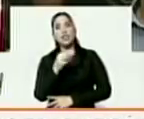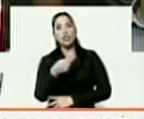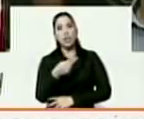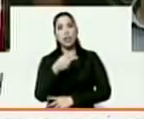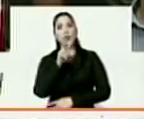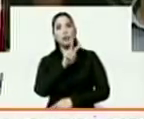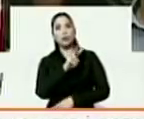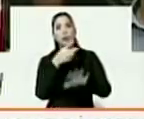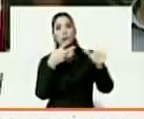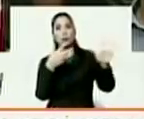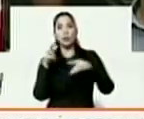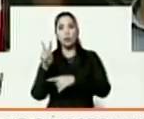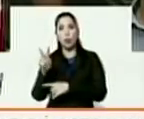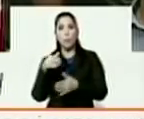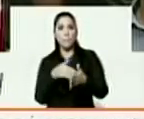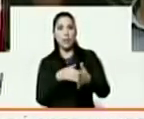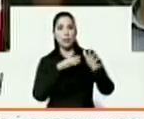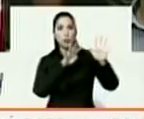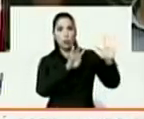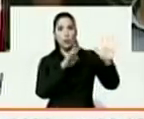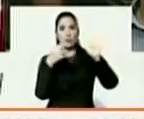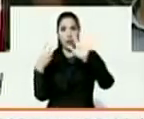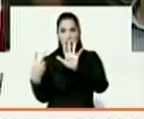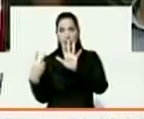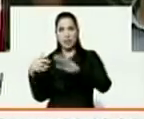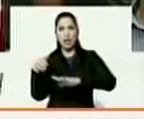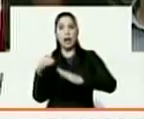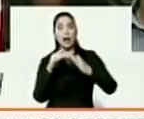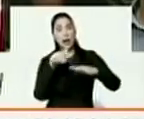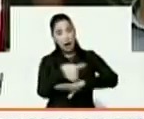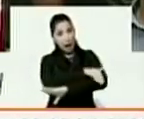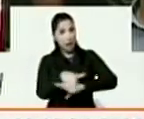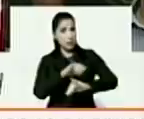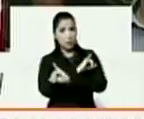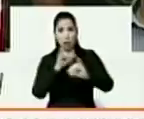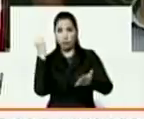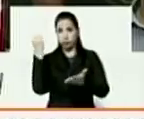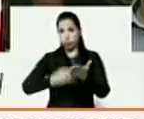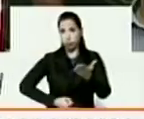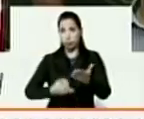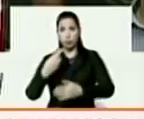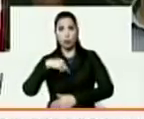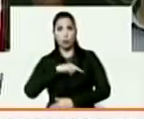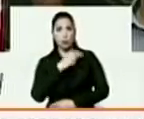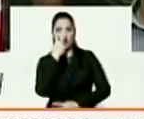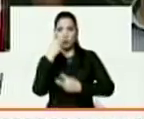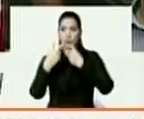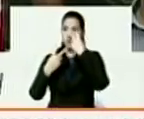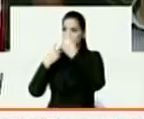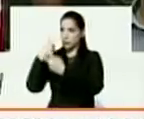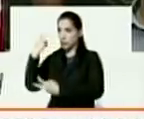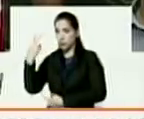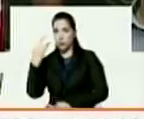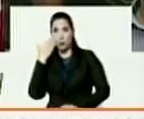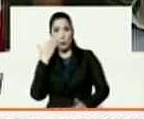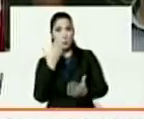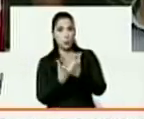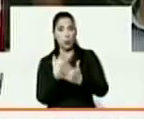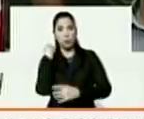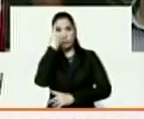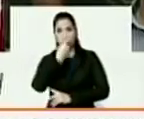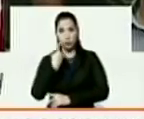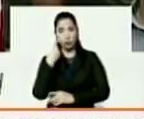282 mil 97 calles registradas y hemos visitado cara a cara casa por